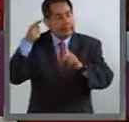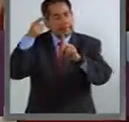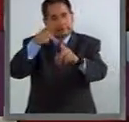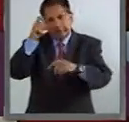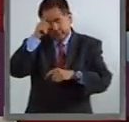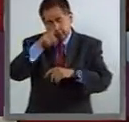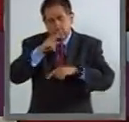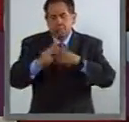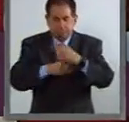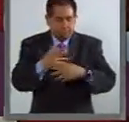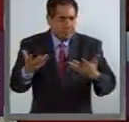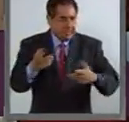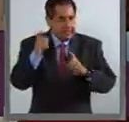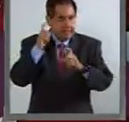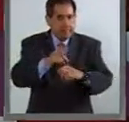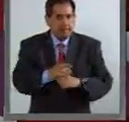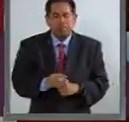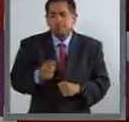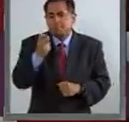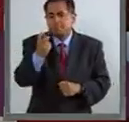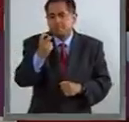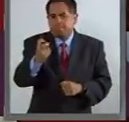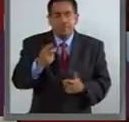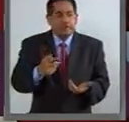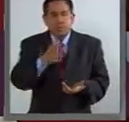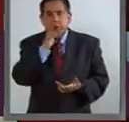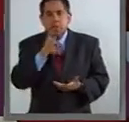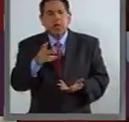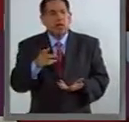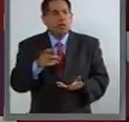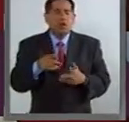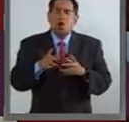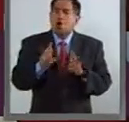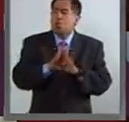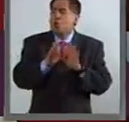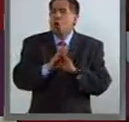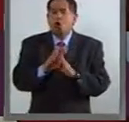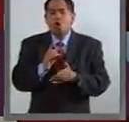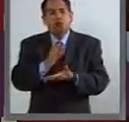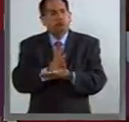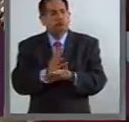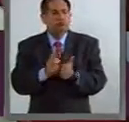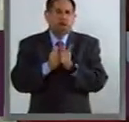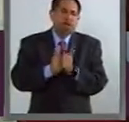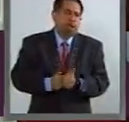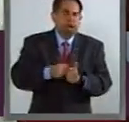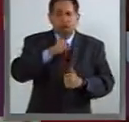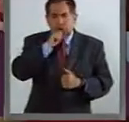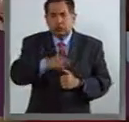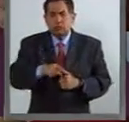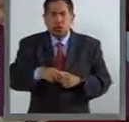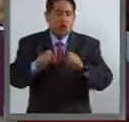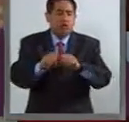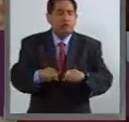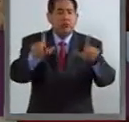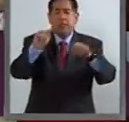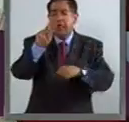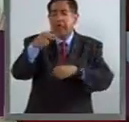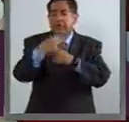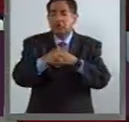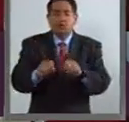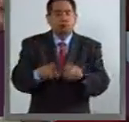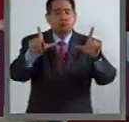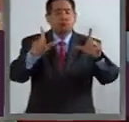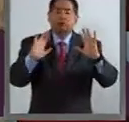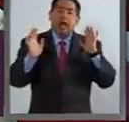y el gran desafío que hoy enfrentamos. Por eso es que no podemos quedarnos única y exclusivamente en la pantalla de televisión